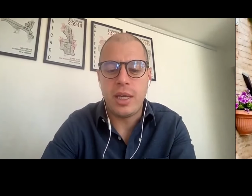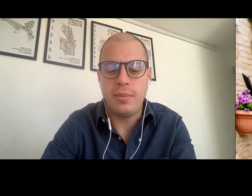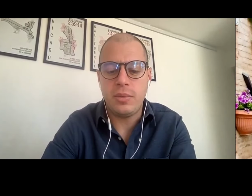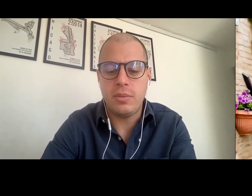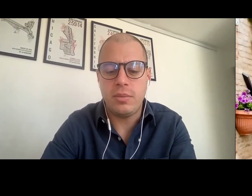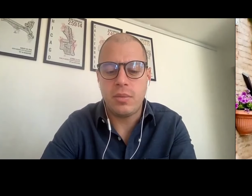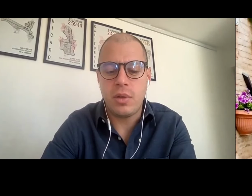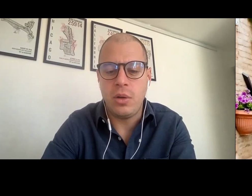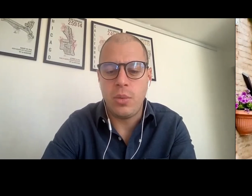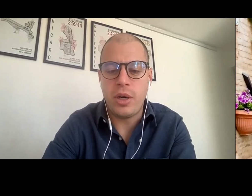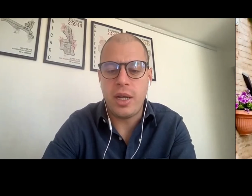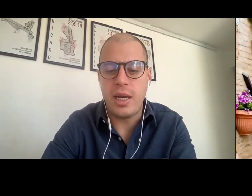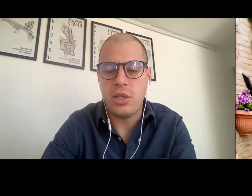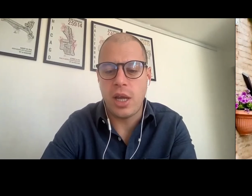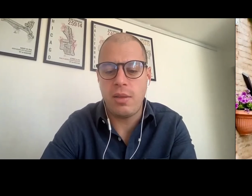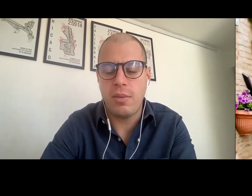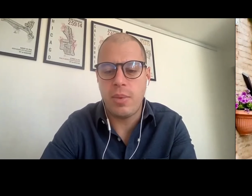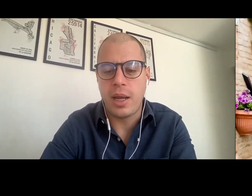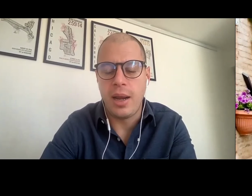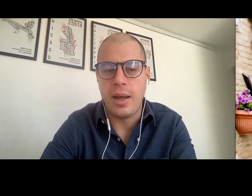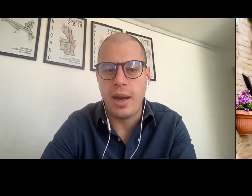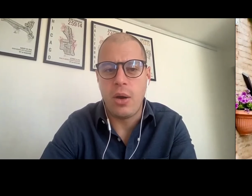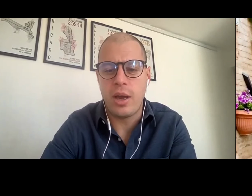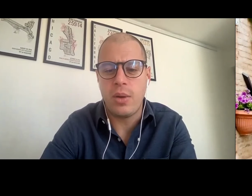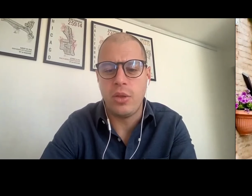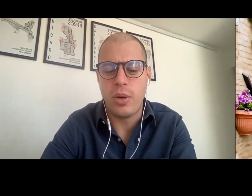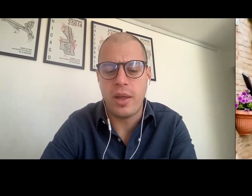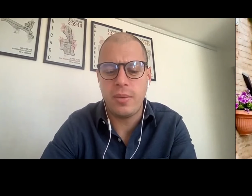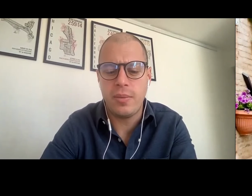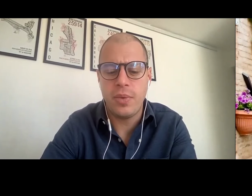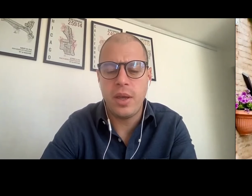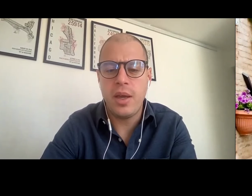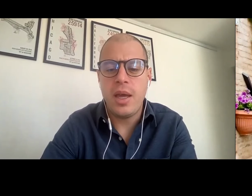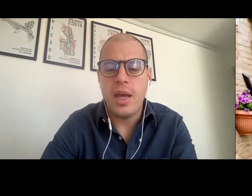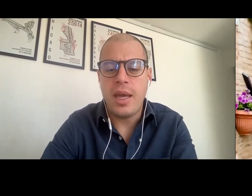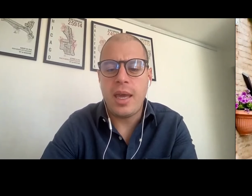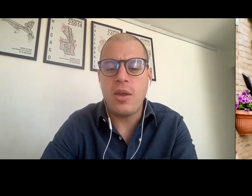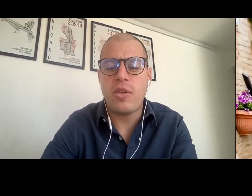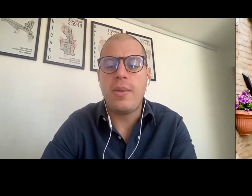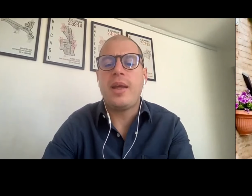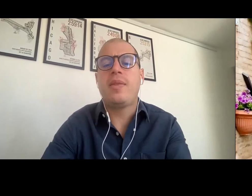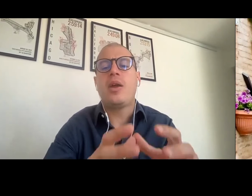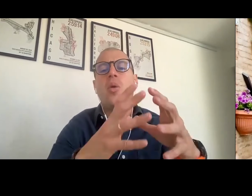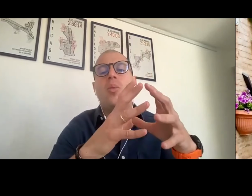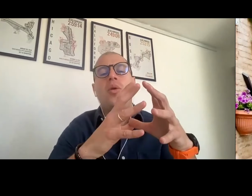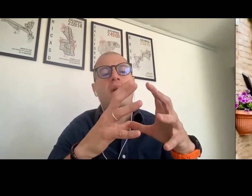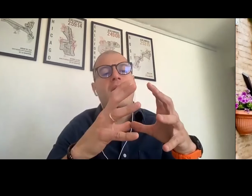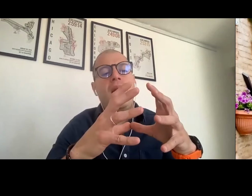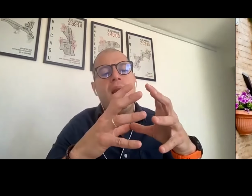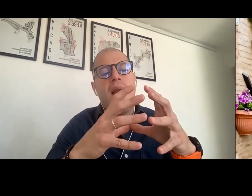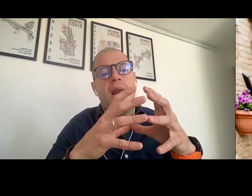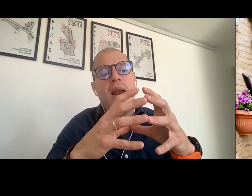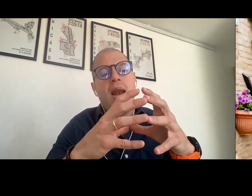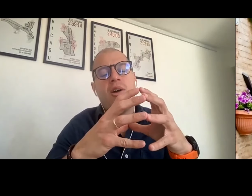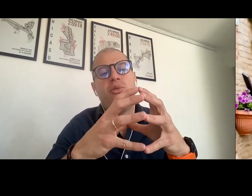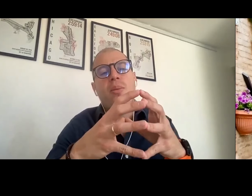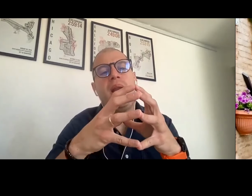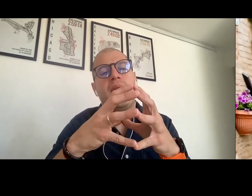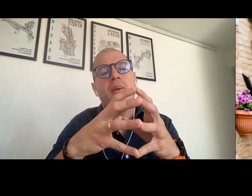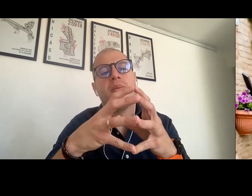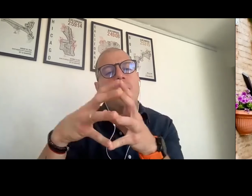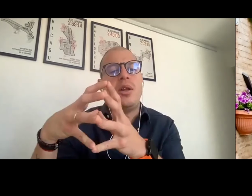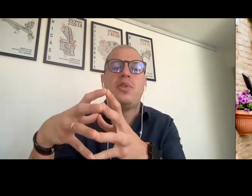Palota, lo voy a poner aquí en el chat para que la oigan cuando puedan, que ellos hablan de cómo la